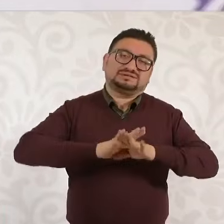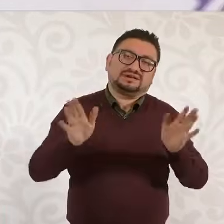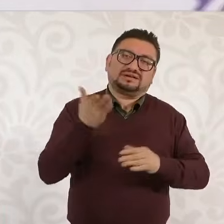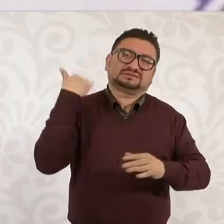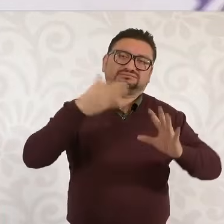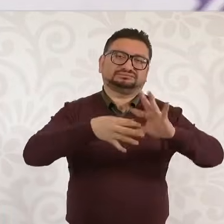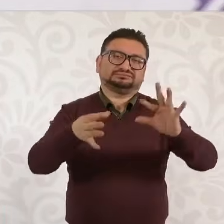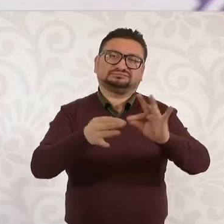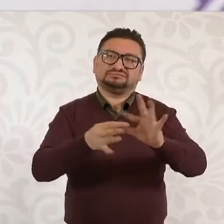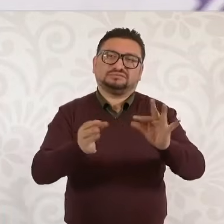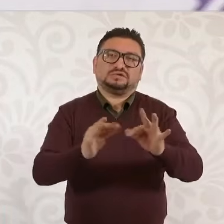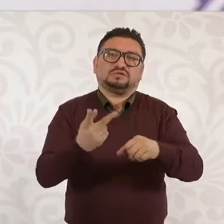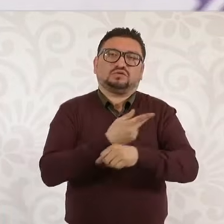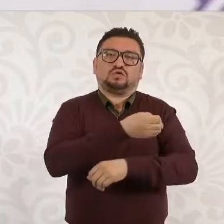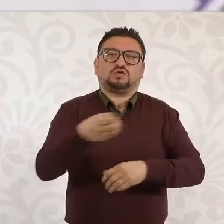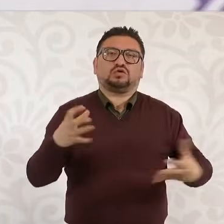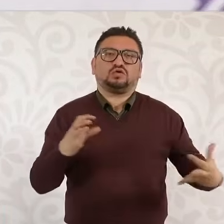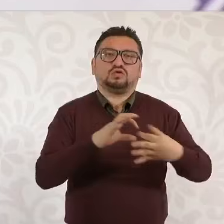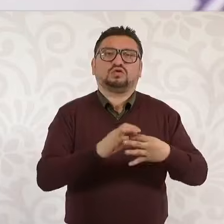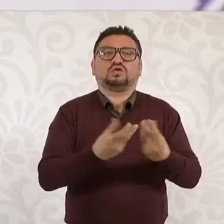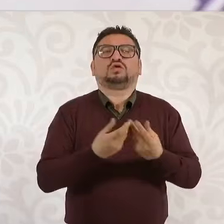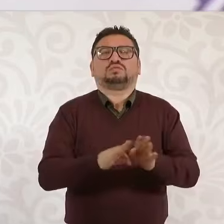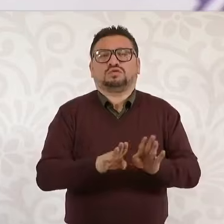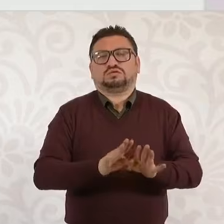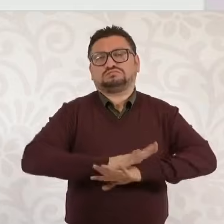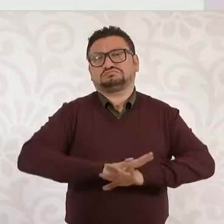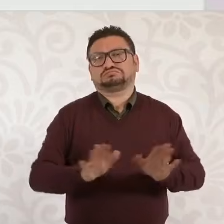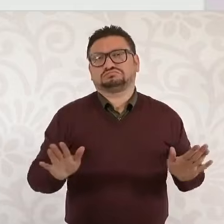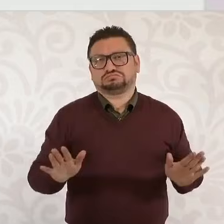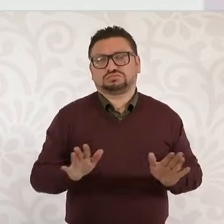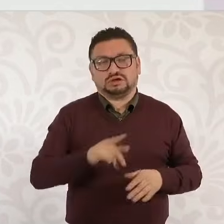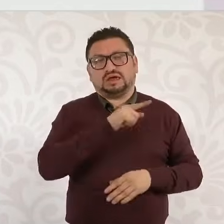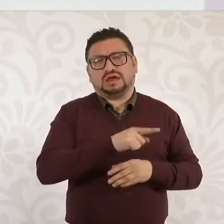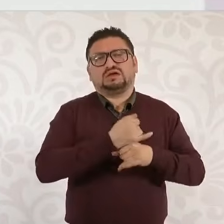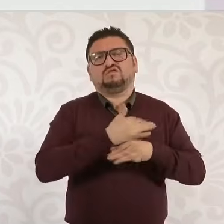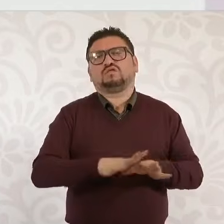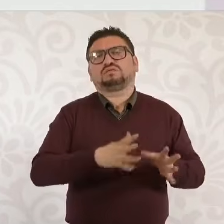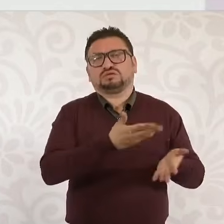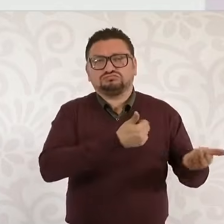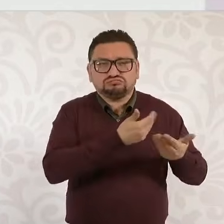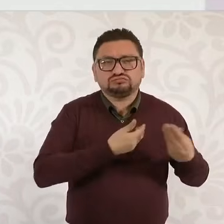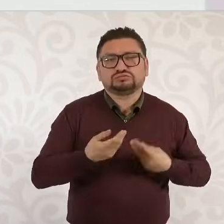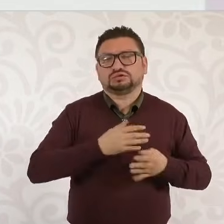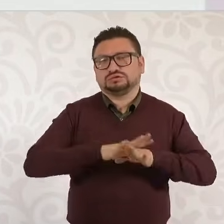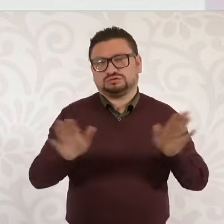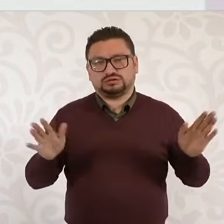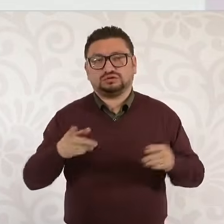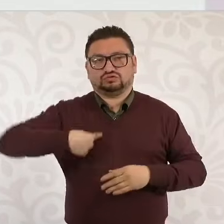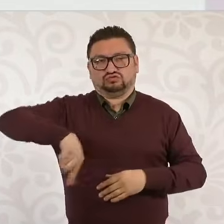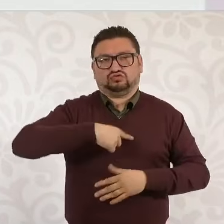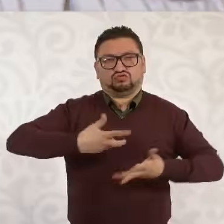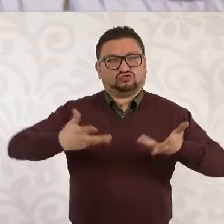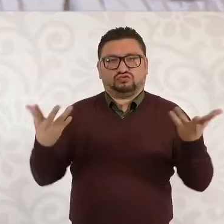explicado cuál fue la colaboración, que fue esencialmente en inteligencia, información, y toda la